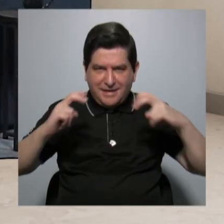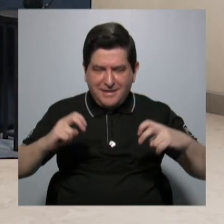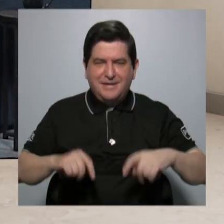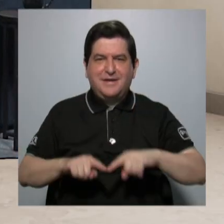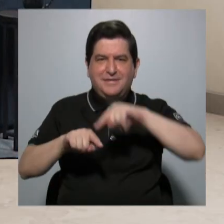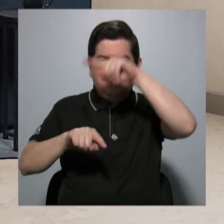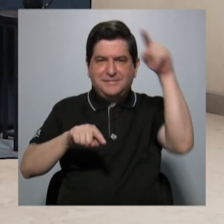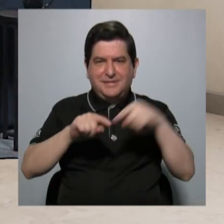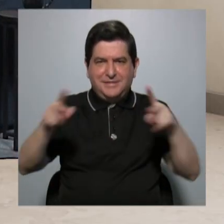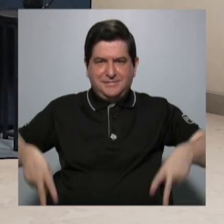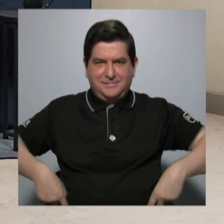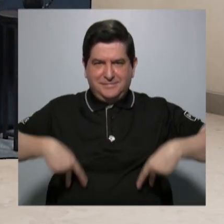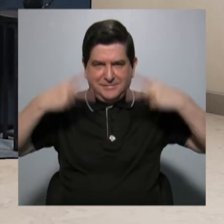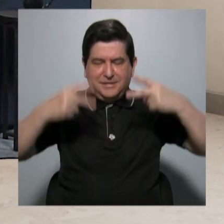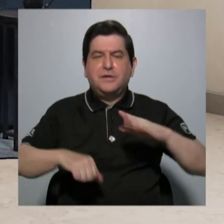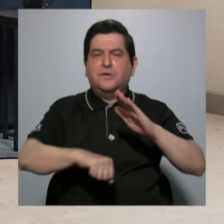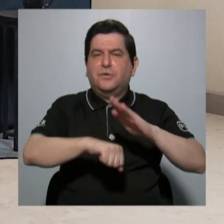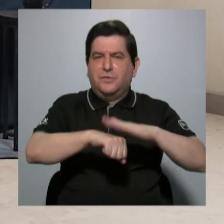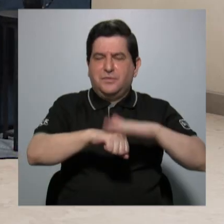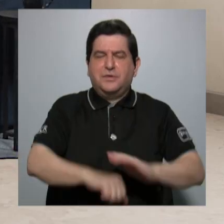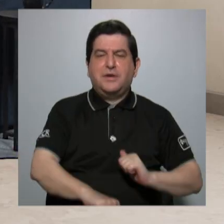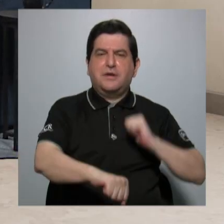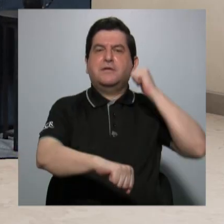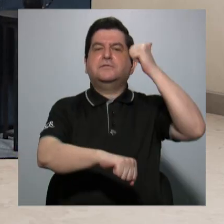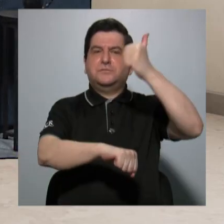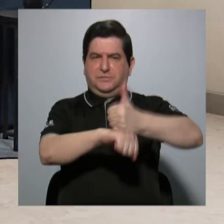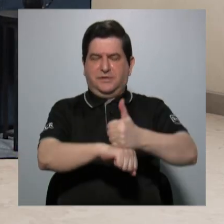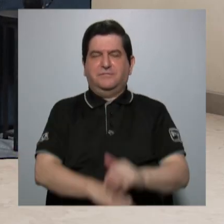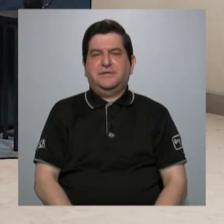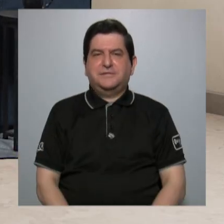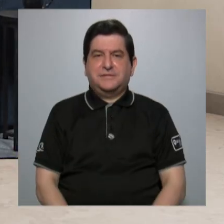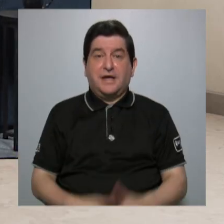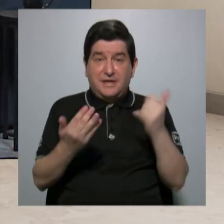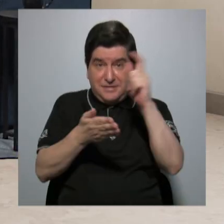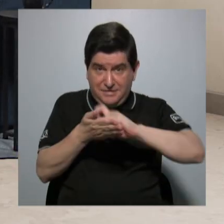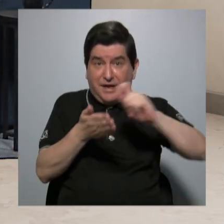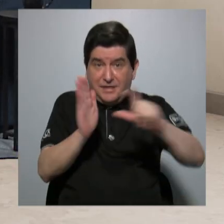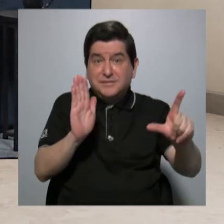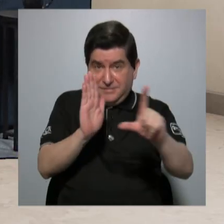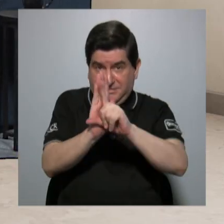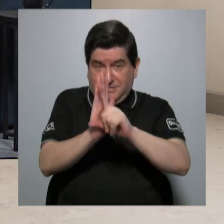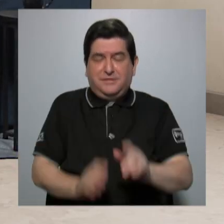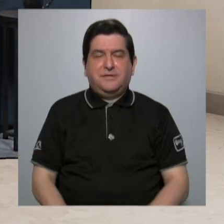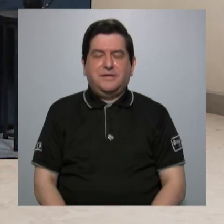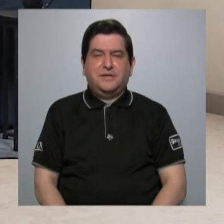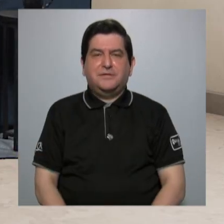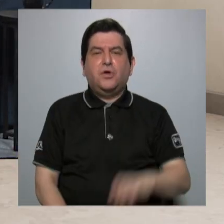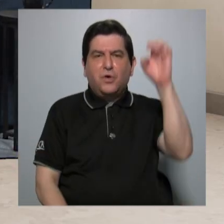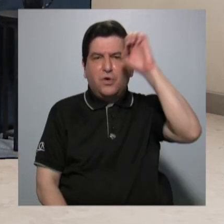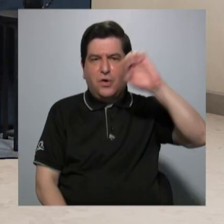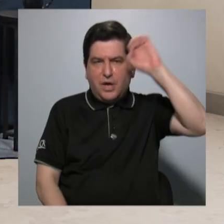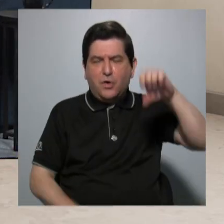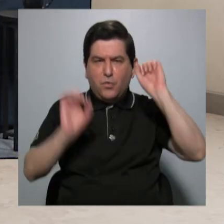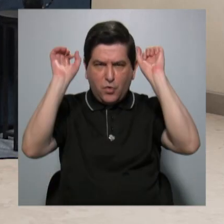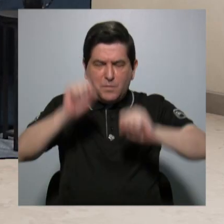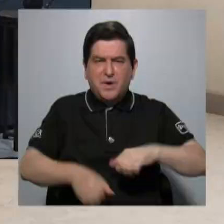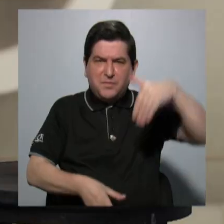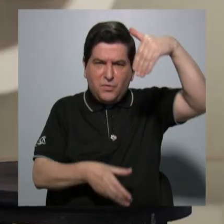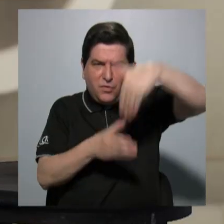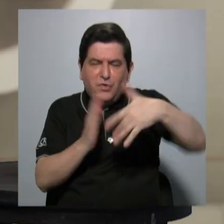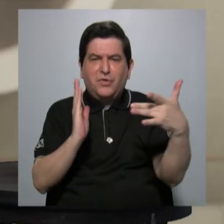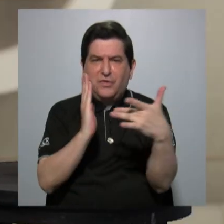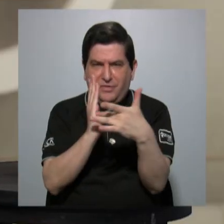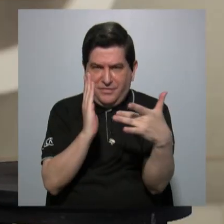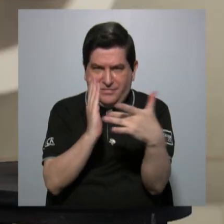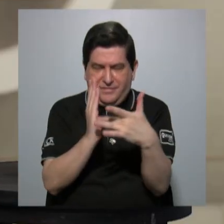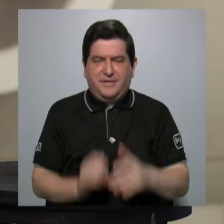análisis del ciclo de vida permite determinar, y está escrito en la ley y en Europa, para poder meter